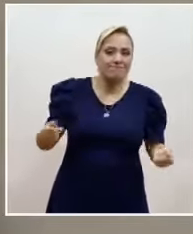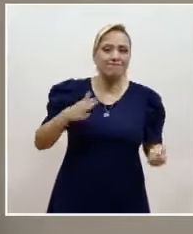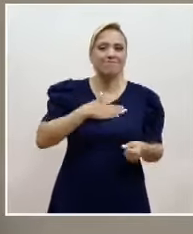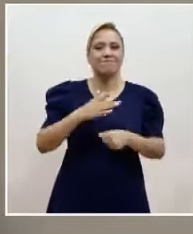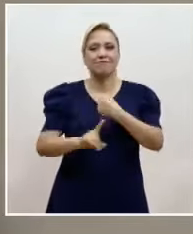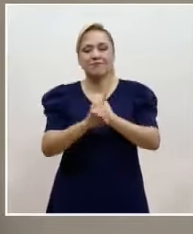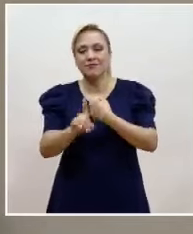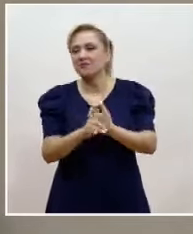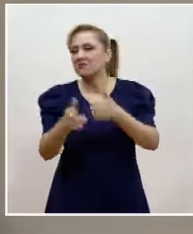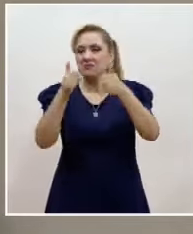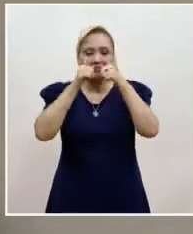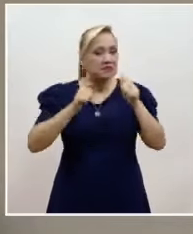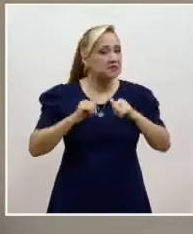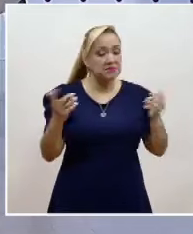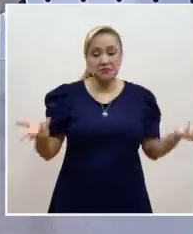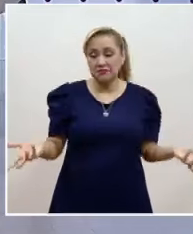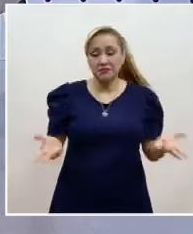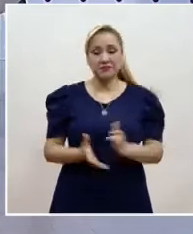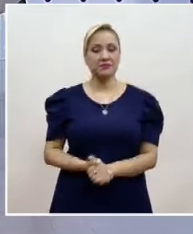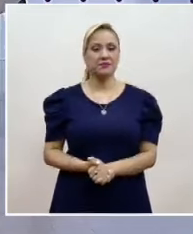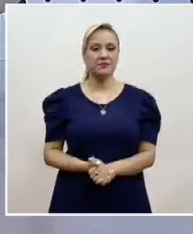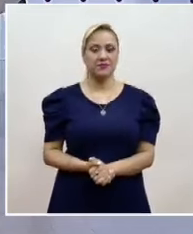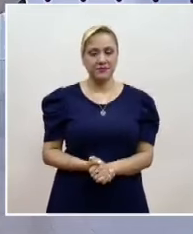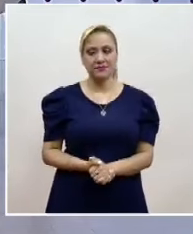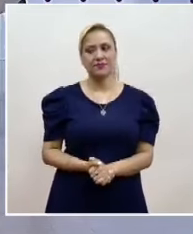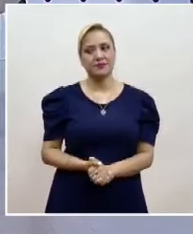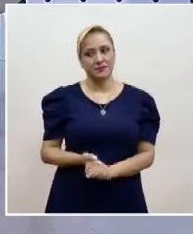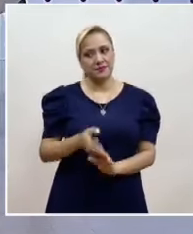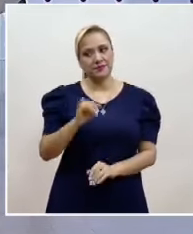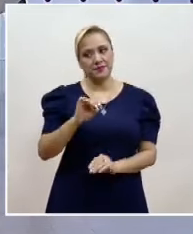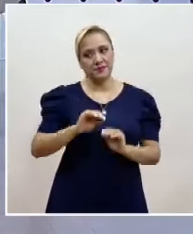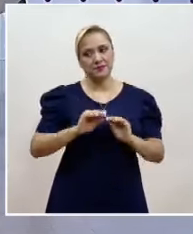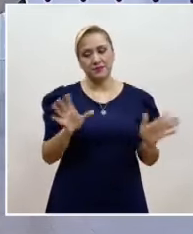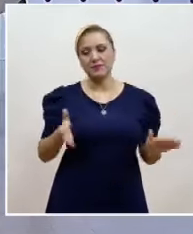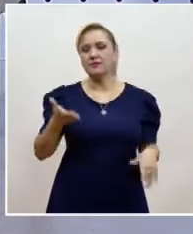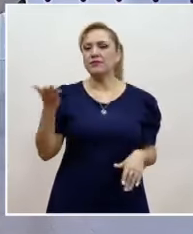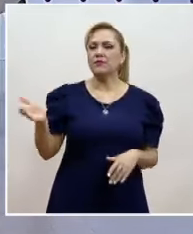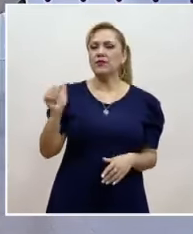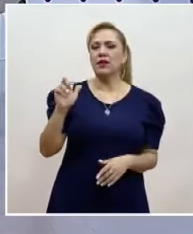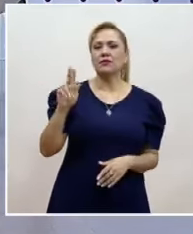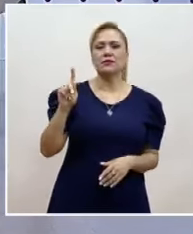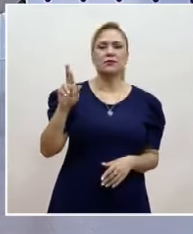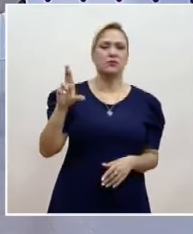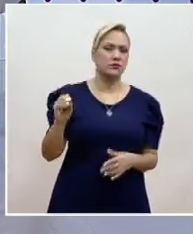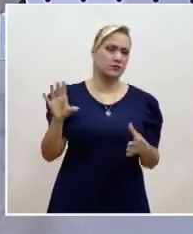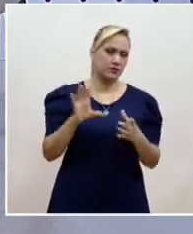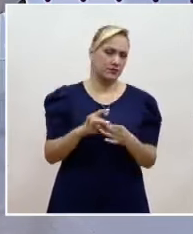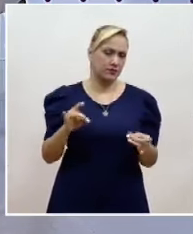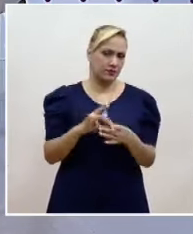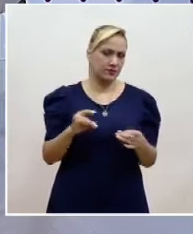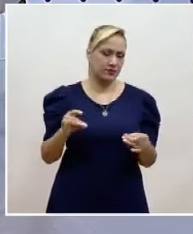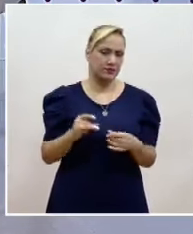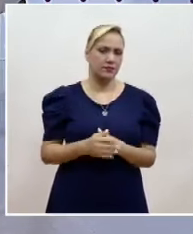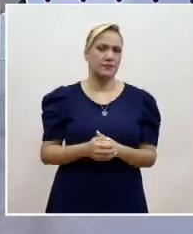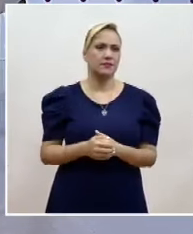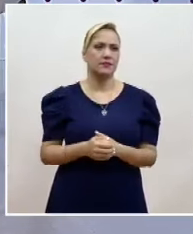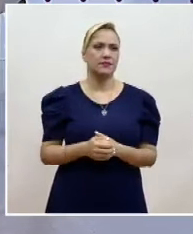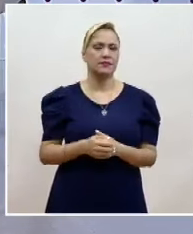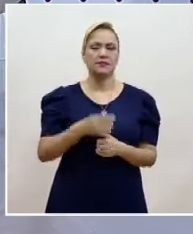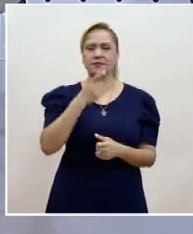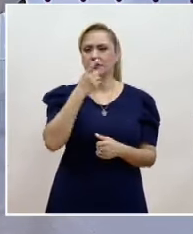estoy recibiendo ese Claro. acceso. Claro. Y Arturo, sobre este tema que ya mencionaba Laura al inicio de su intervención,